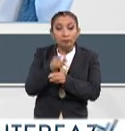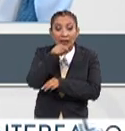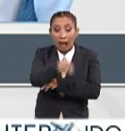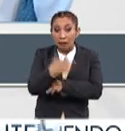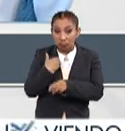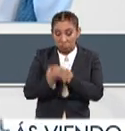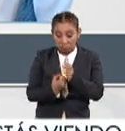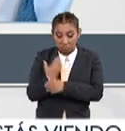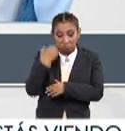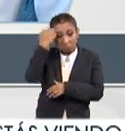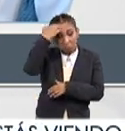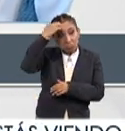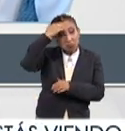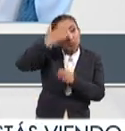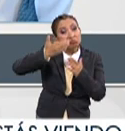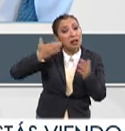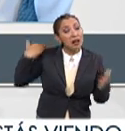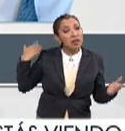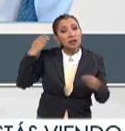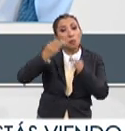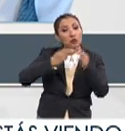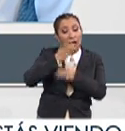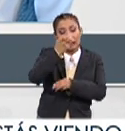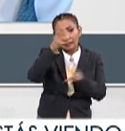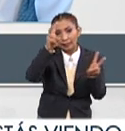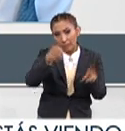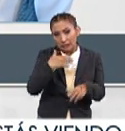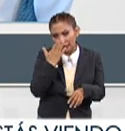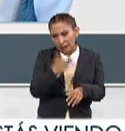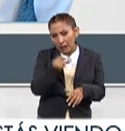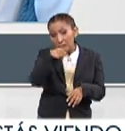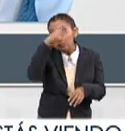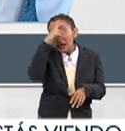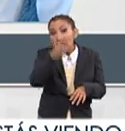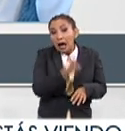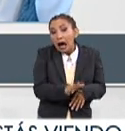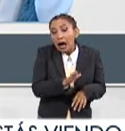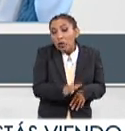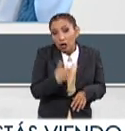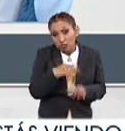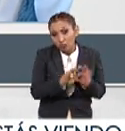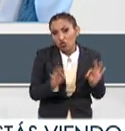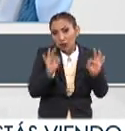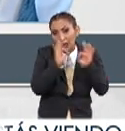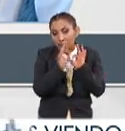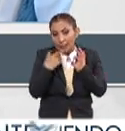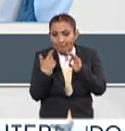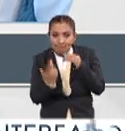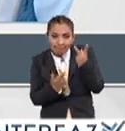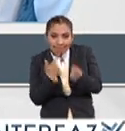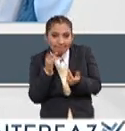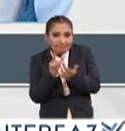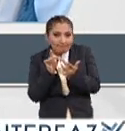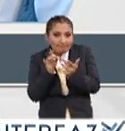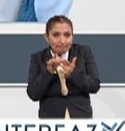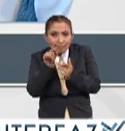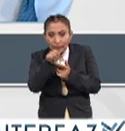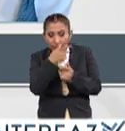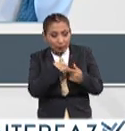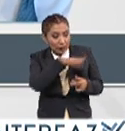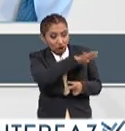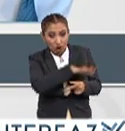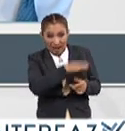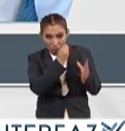él es pionero a nivel mundial con respecto a esto. Y ¿saben qué? Es mexicano, entonces sería importante que nuestras